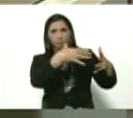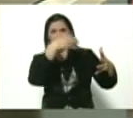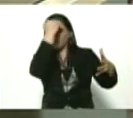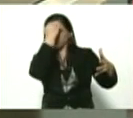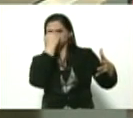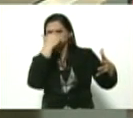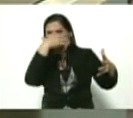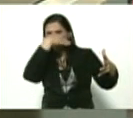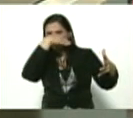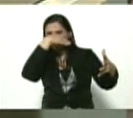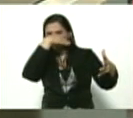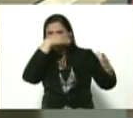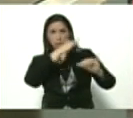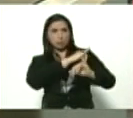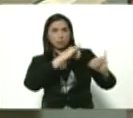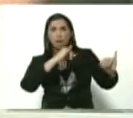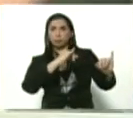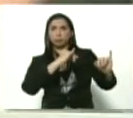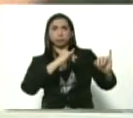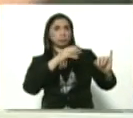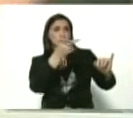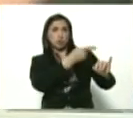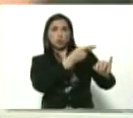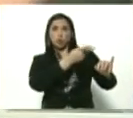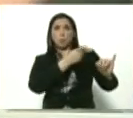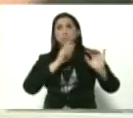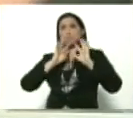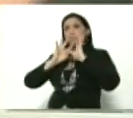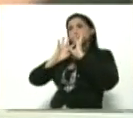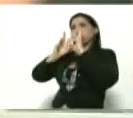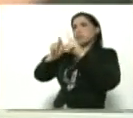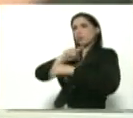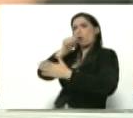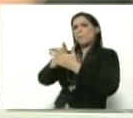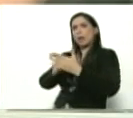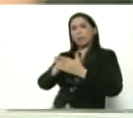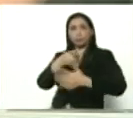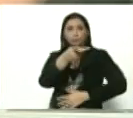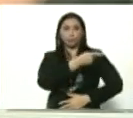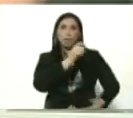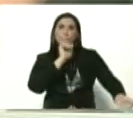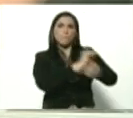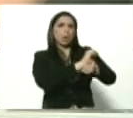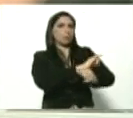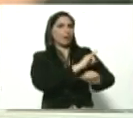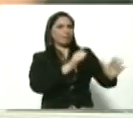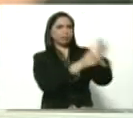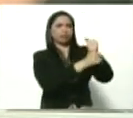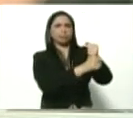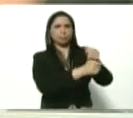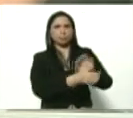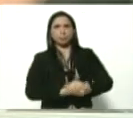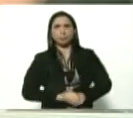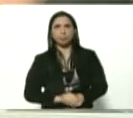mercenarios, están convictos y confesos. Fueron capturados infragantes.